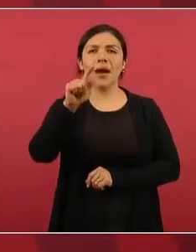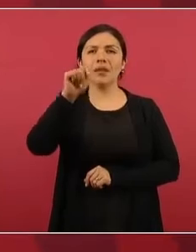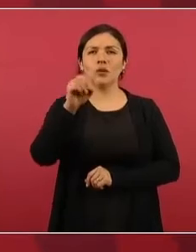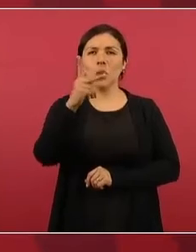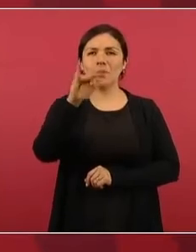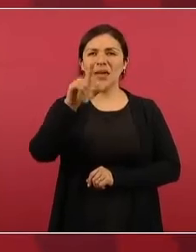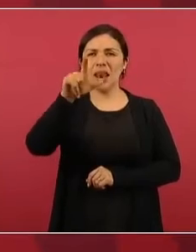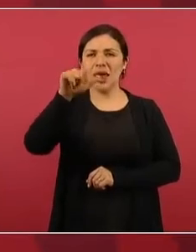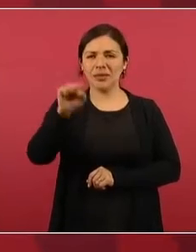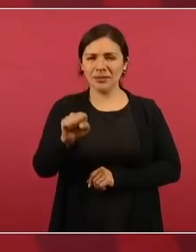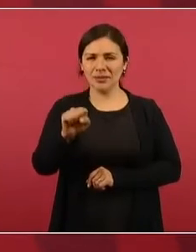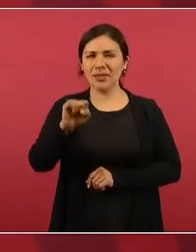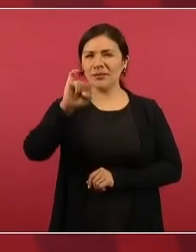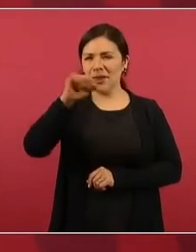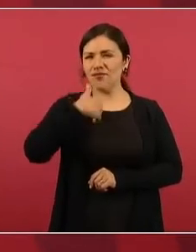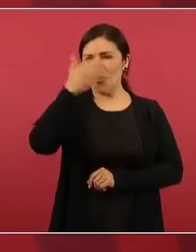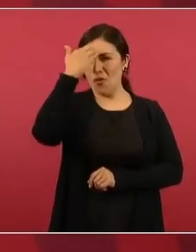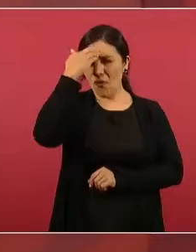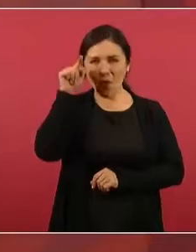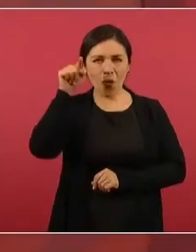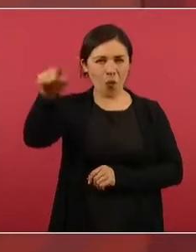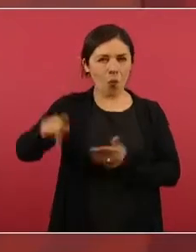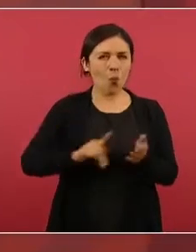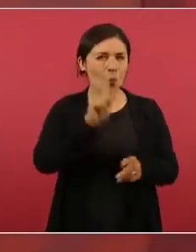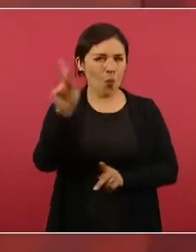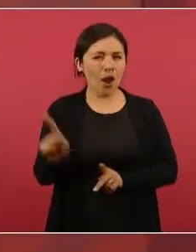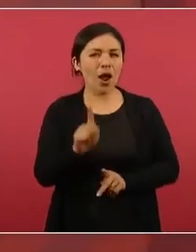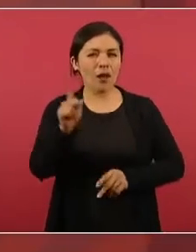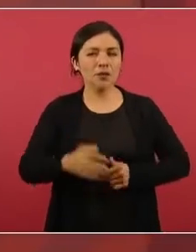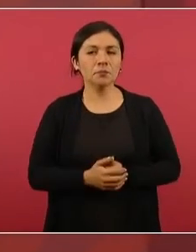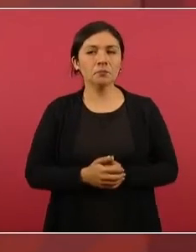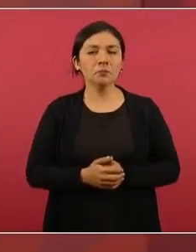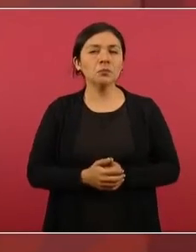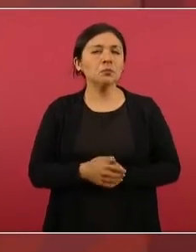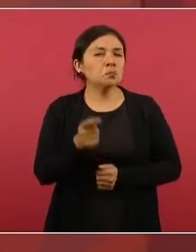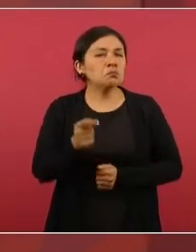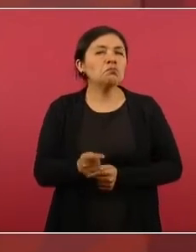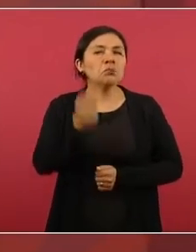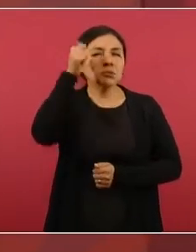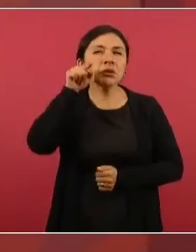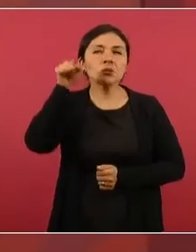Batopilas, que conozco muy bien, de los primeros pueblos